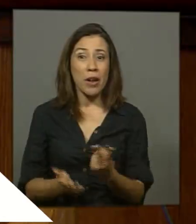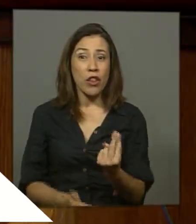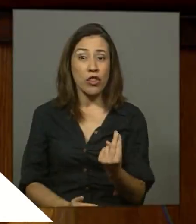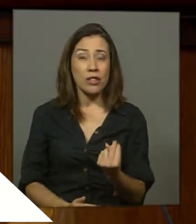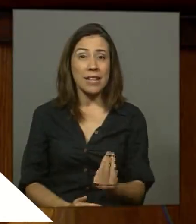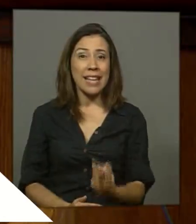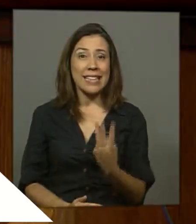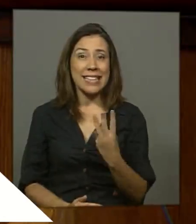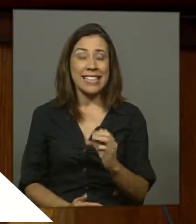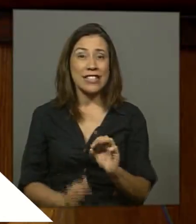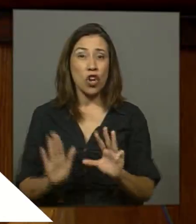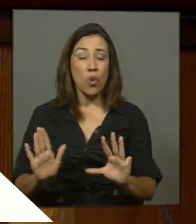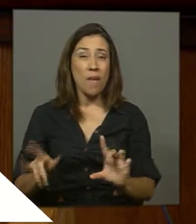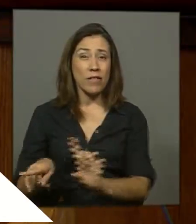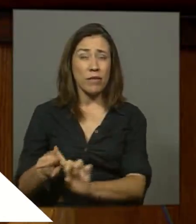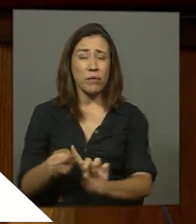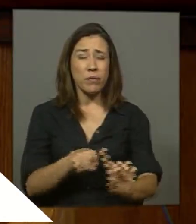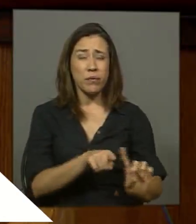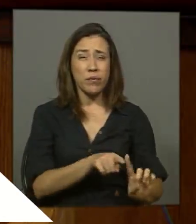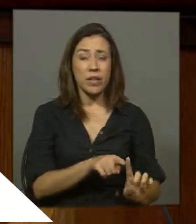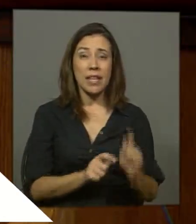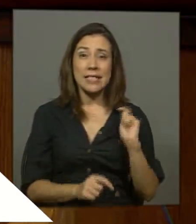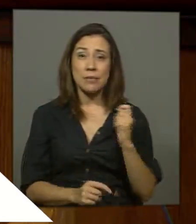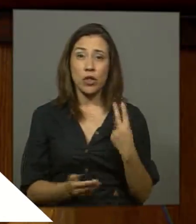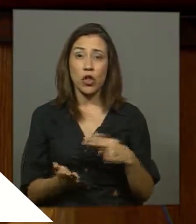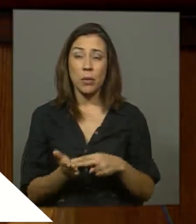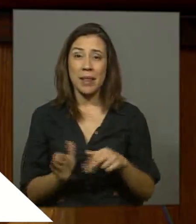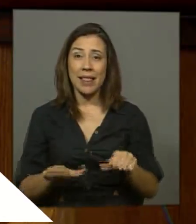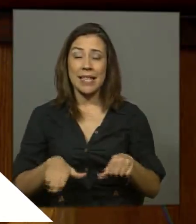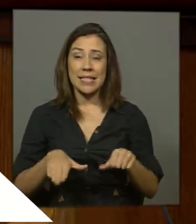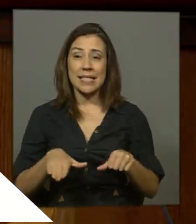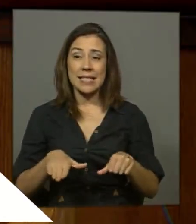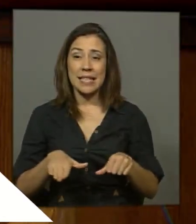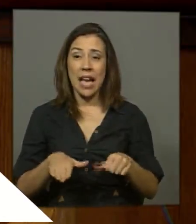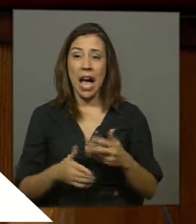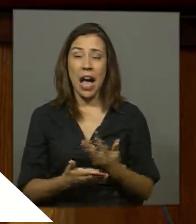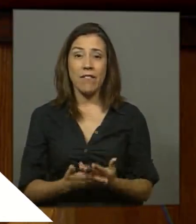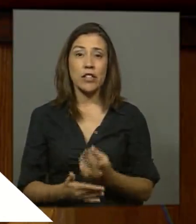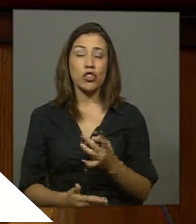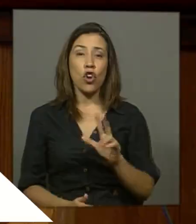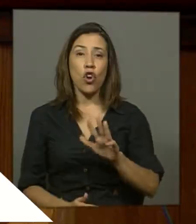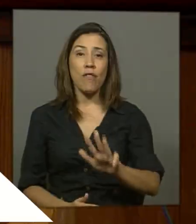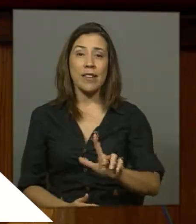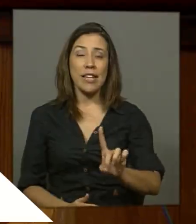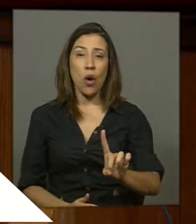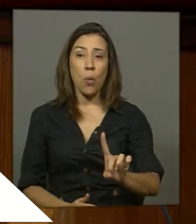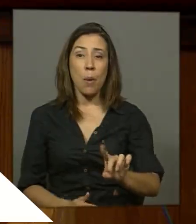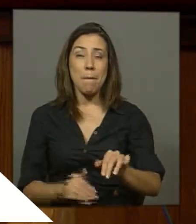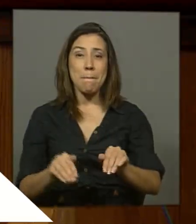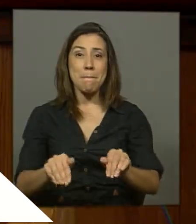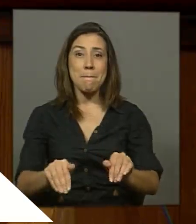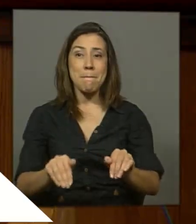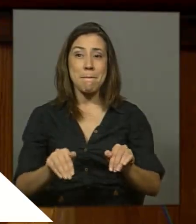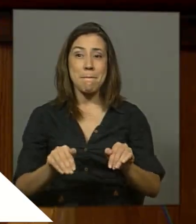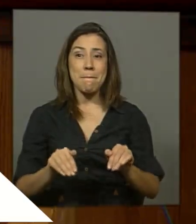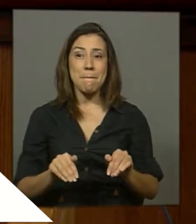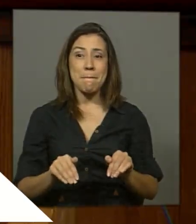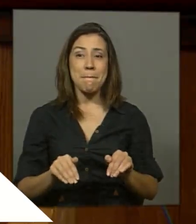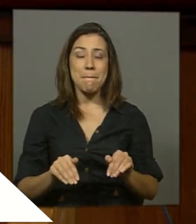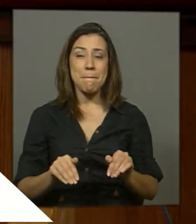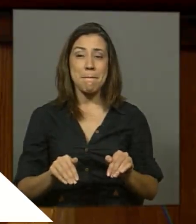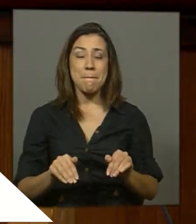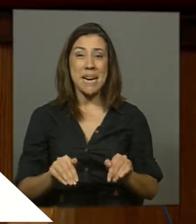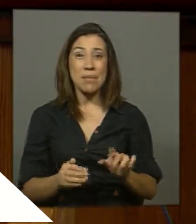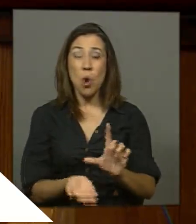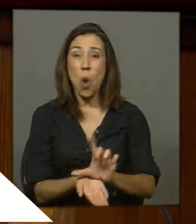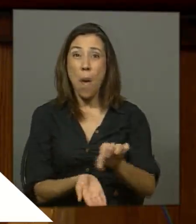309 casos en septiembre del año 2016 se reportaban 91 casos en el mismo en en en en la